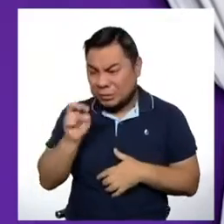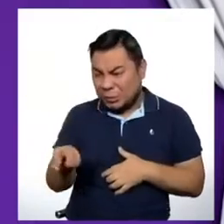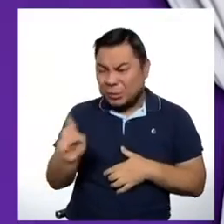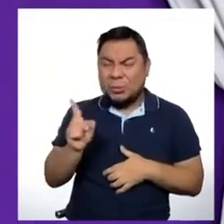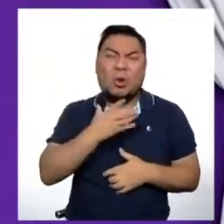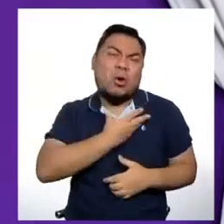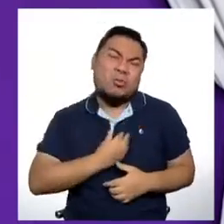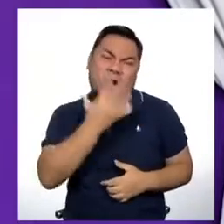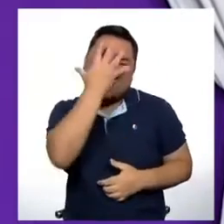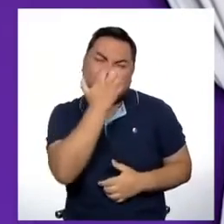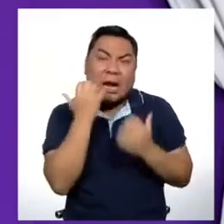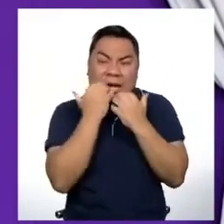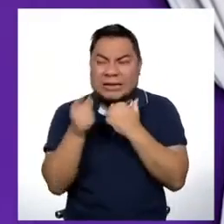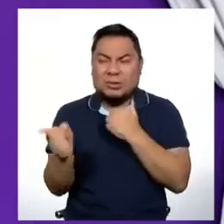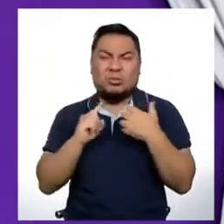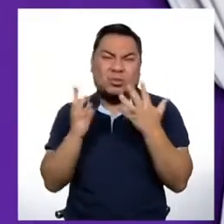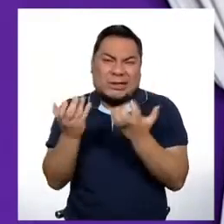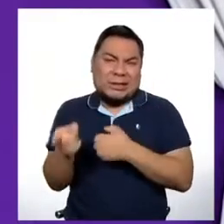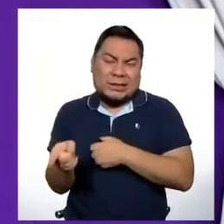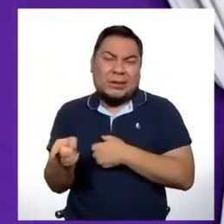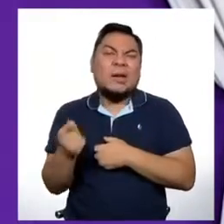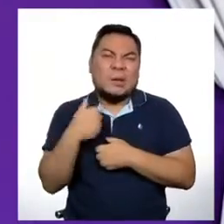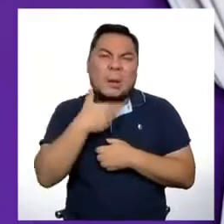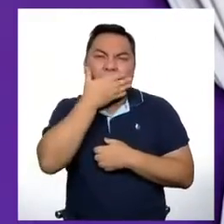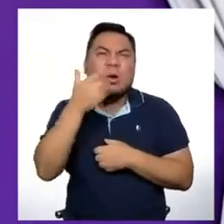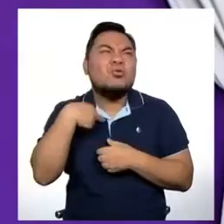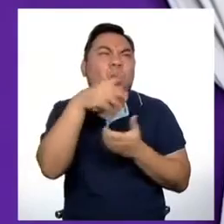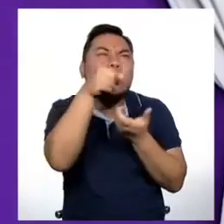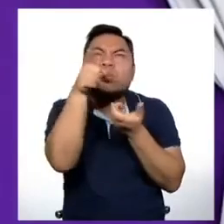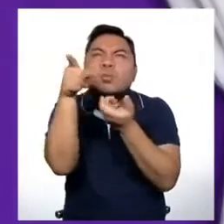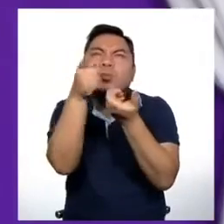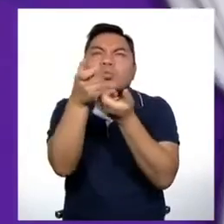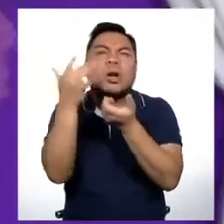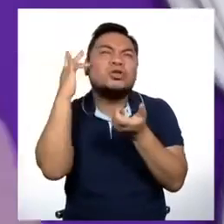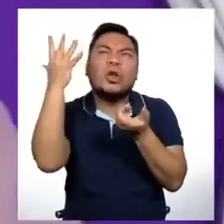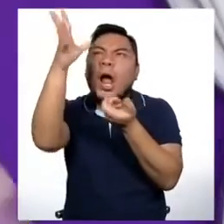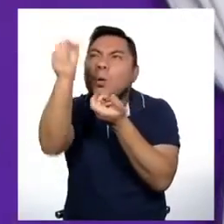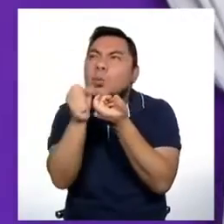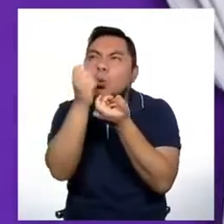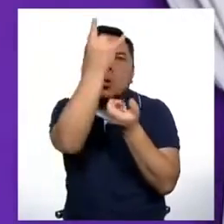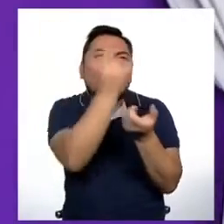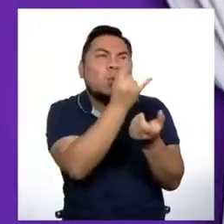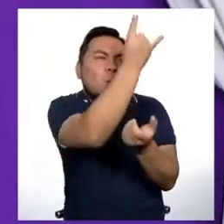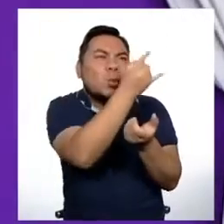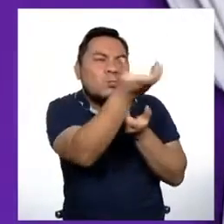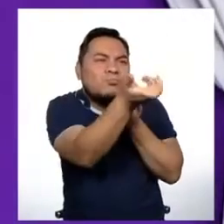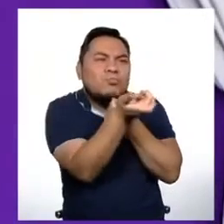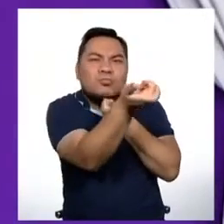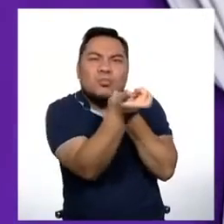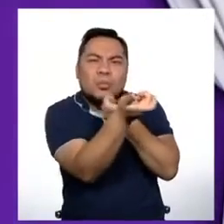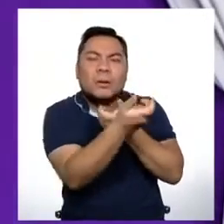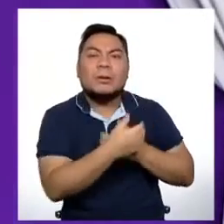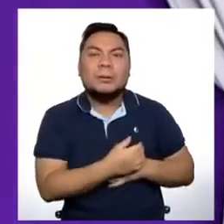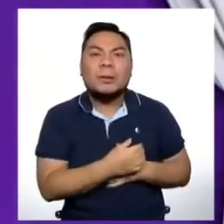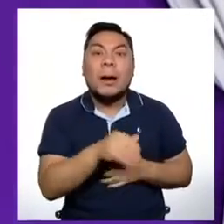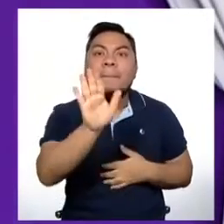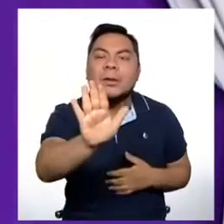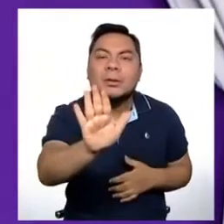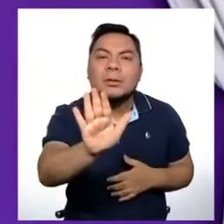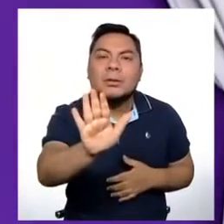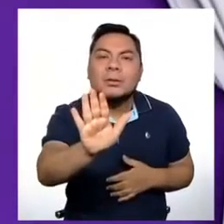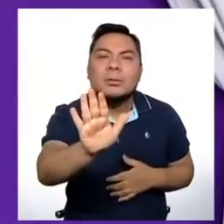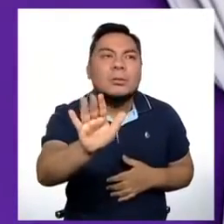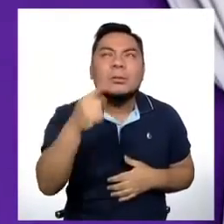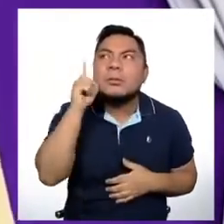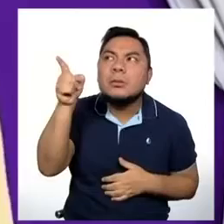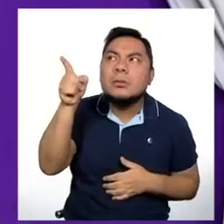ni triste, ni nervioso. Por eso, soy el atrapador de sonidos. ¡Un momento! ¡Estoy